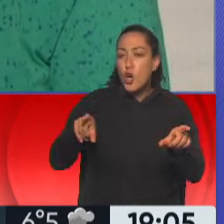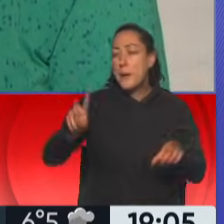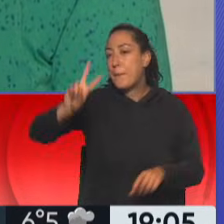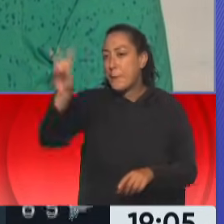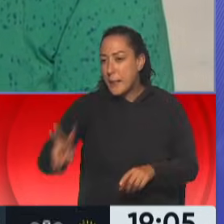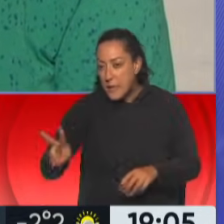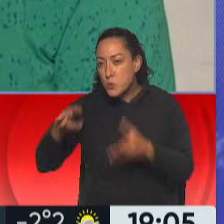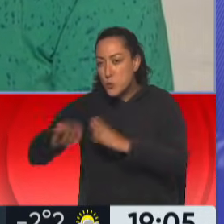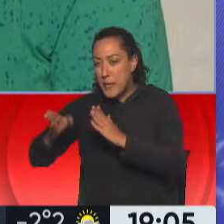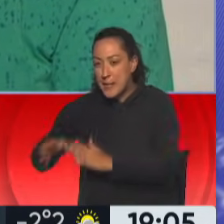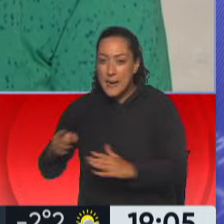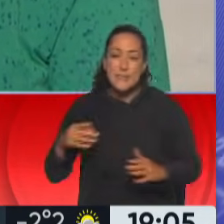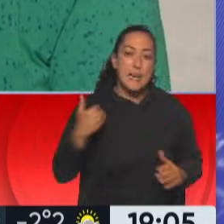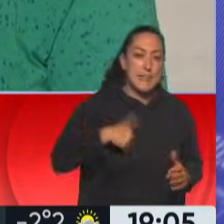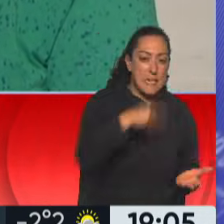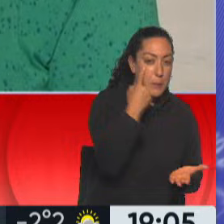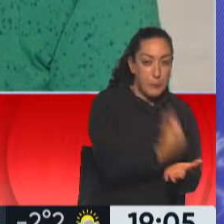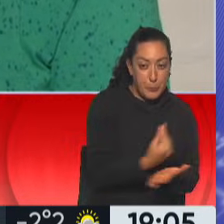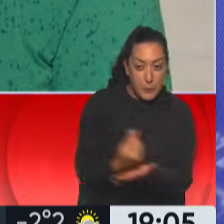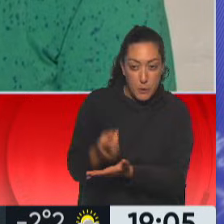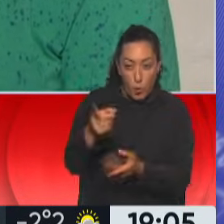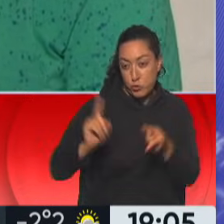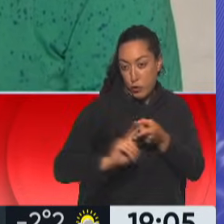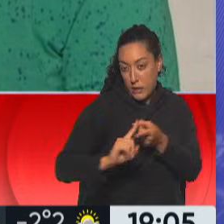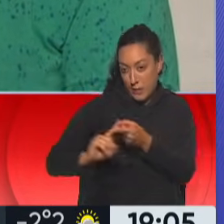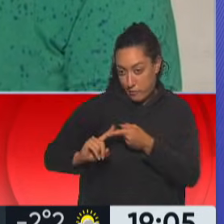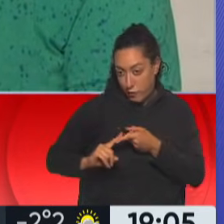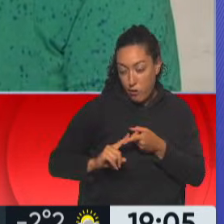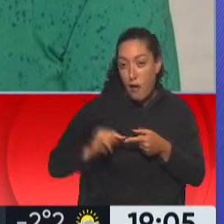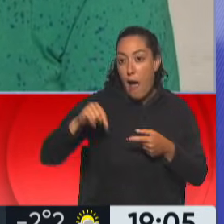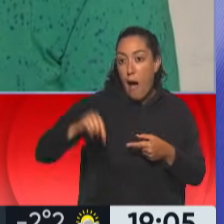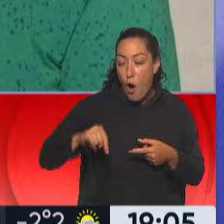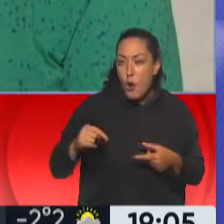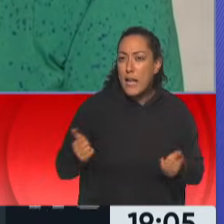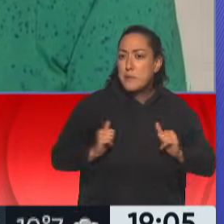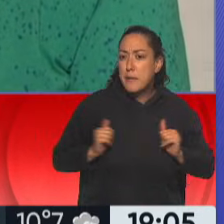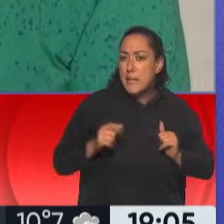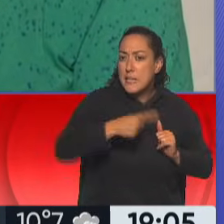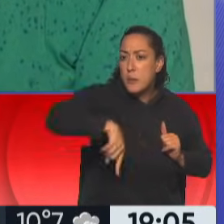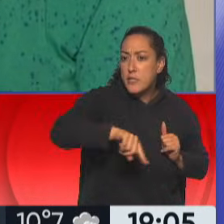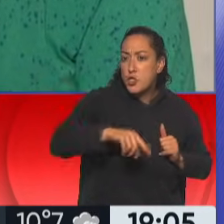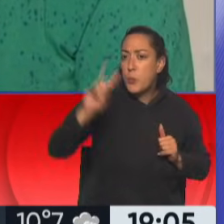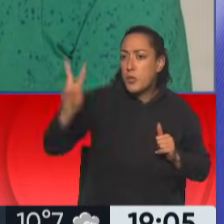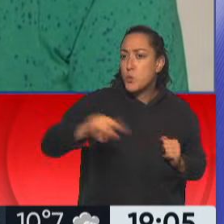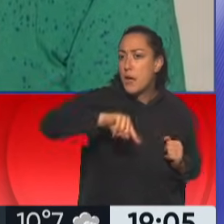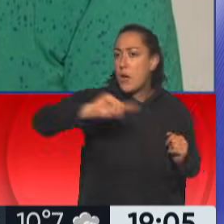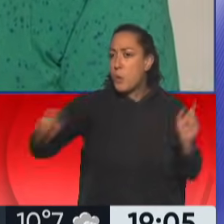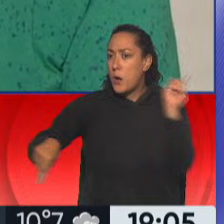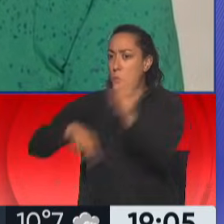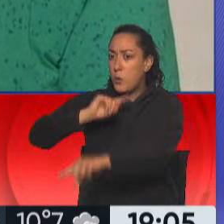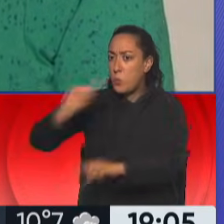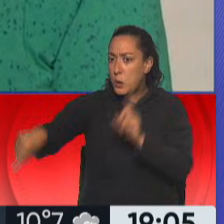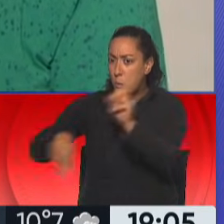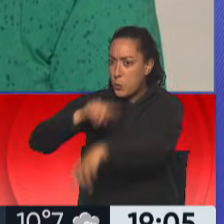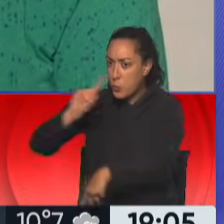están radicados acá en la Argentina, ¿lo que está ocurriendo genera una expectativa de retornar a Venezuela o por ahora esa incertidumbre que usted acaba de